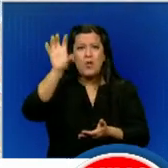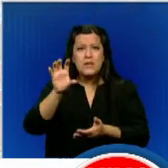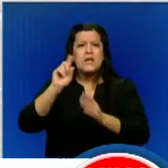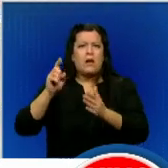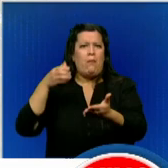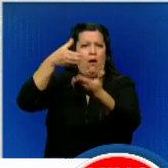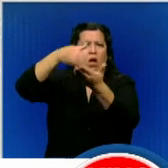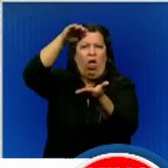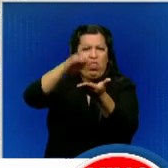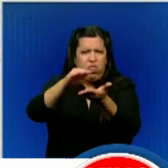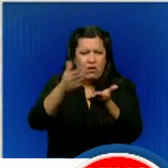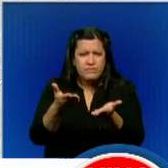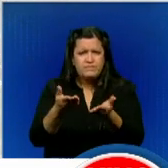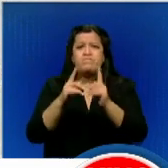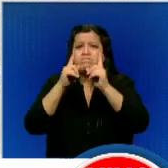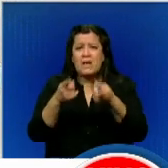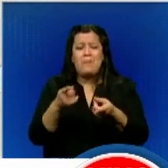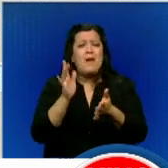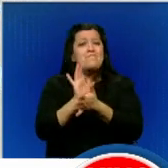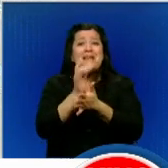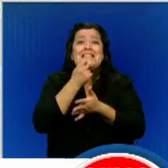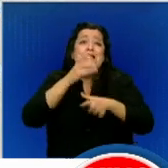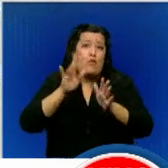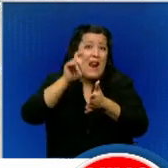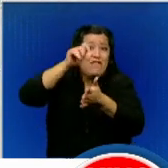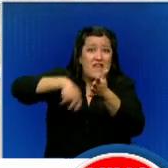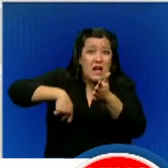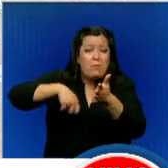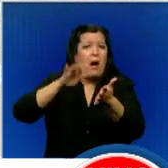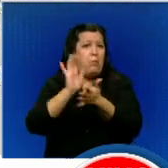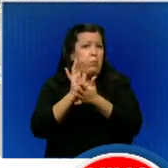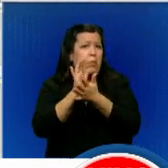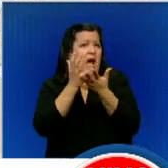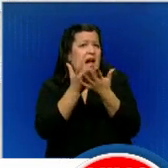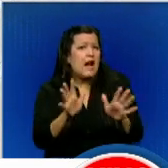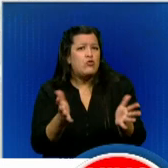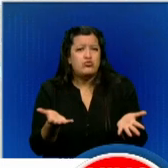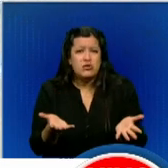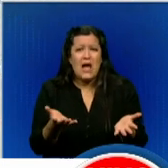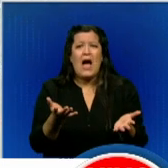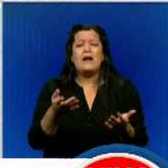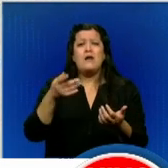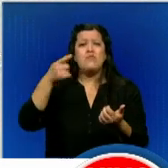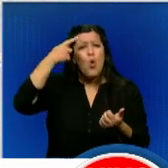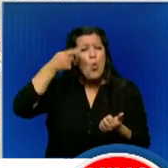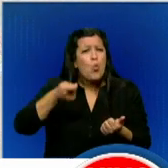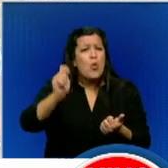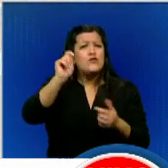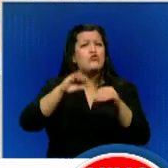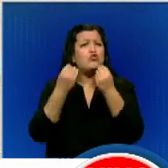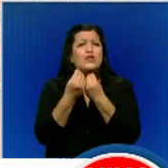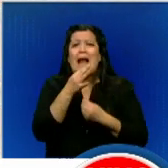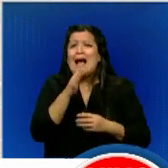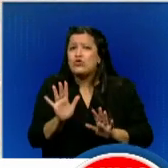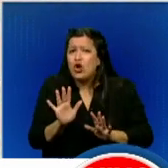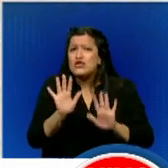significaba también renunciar a los juicios 14 juicios que tenía